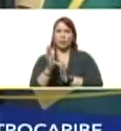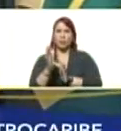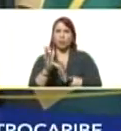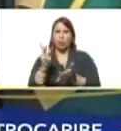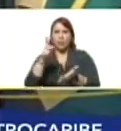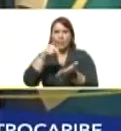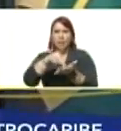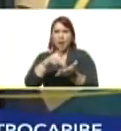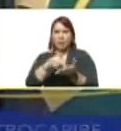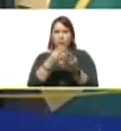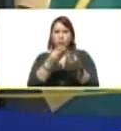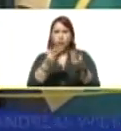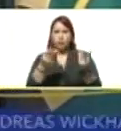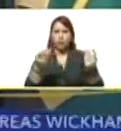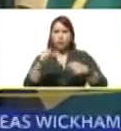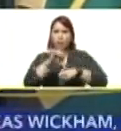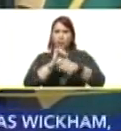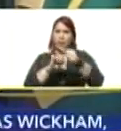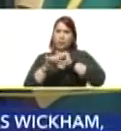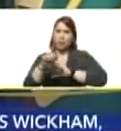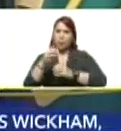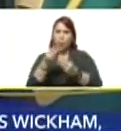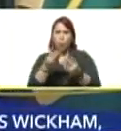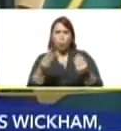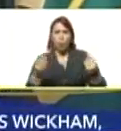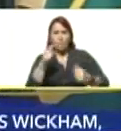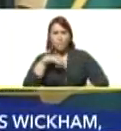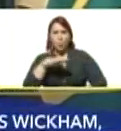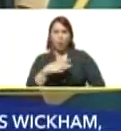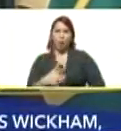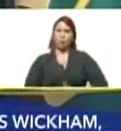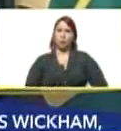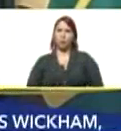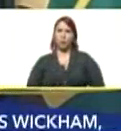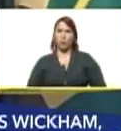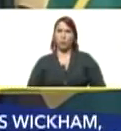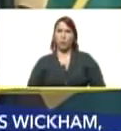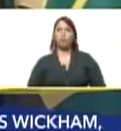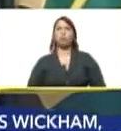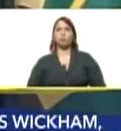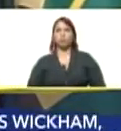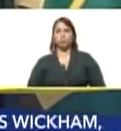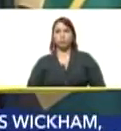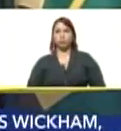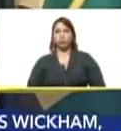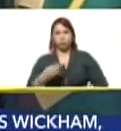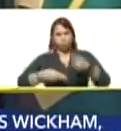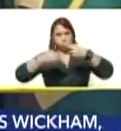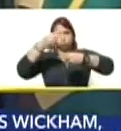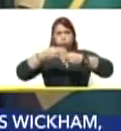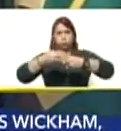heridas, a curar pueblos, a levantar la justicia y la igualdad. Eso fue Petrocaribe.